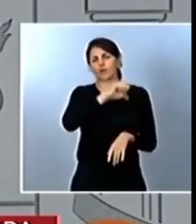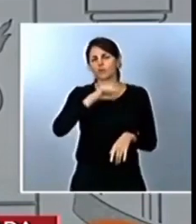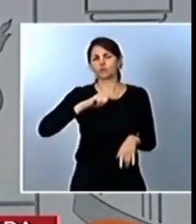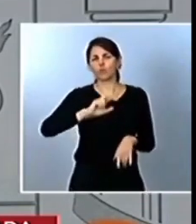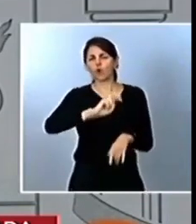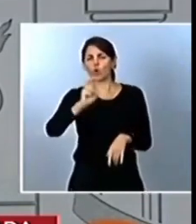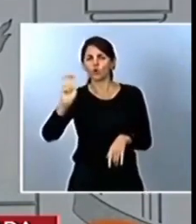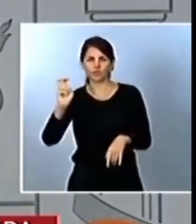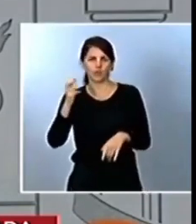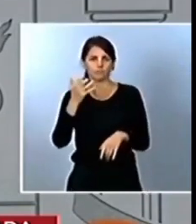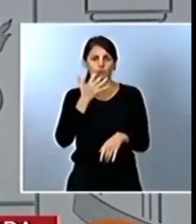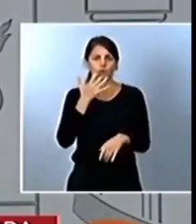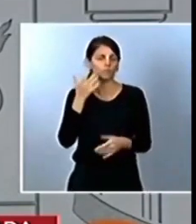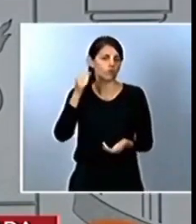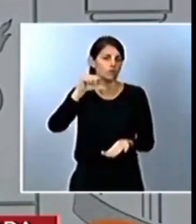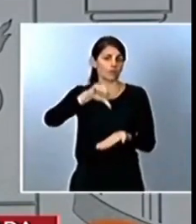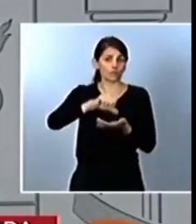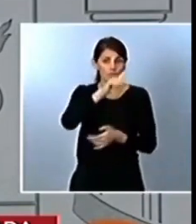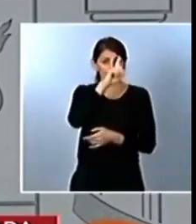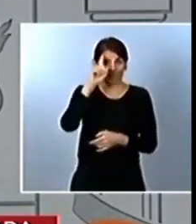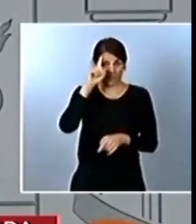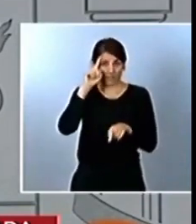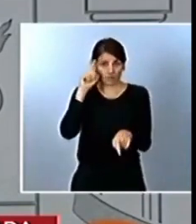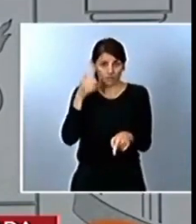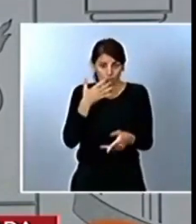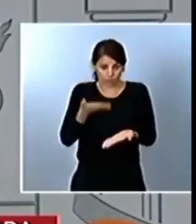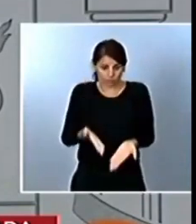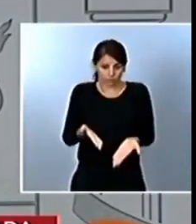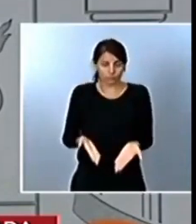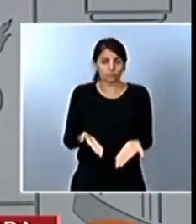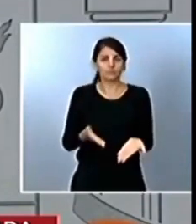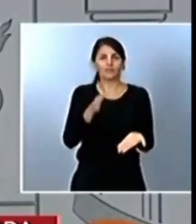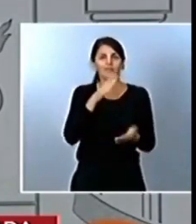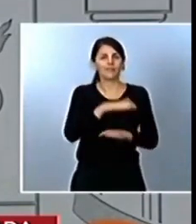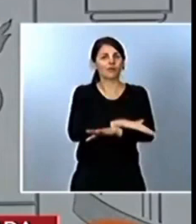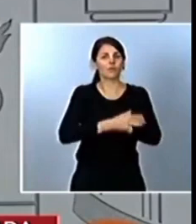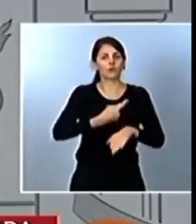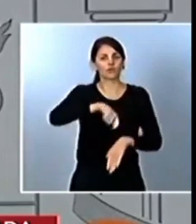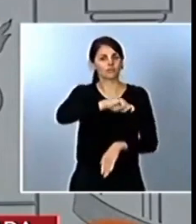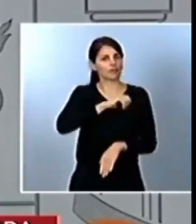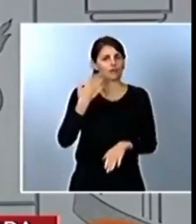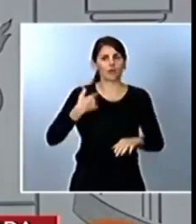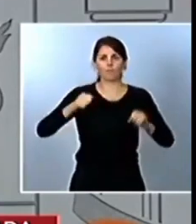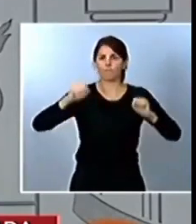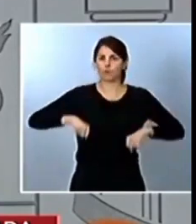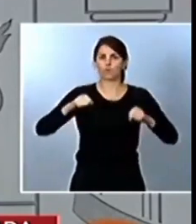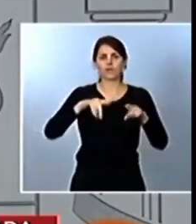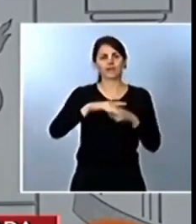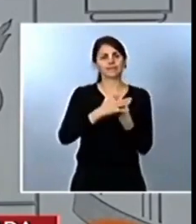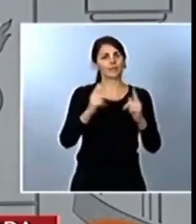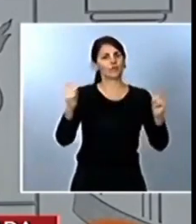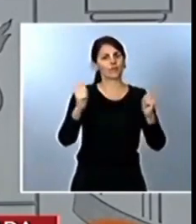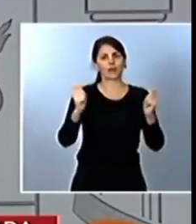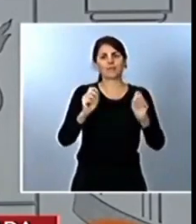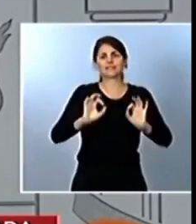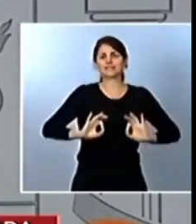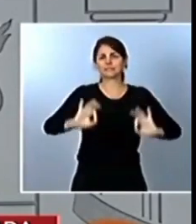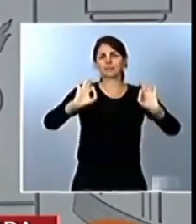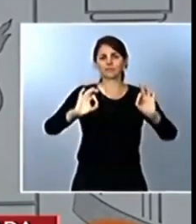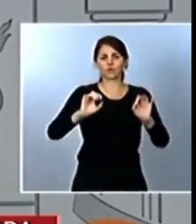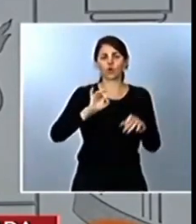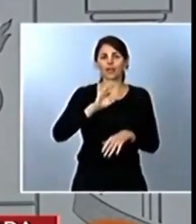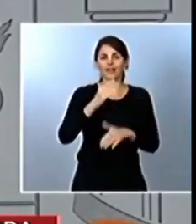ciudad de Madrid, en la que me hallo, donde el Gobierno de España aprobó un estado de alarma específico de 15 días precisamente para